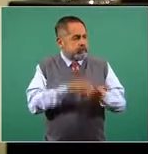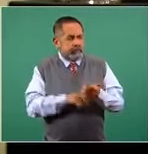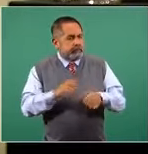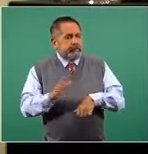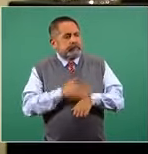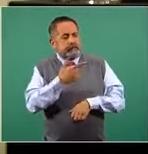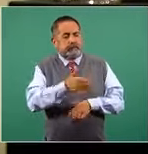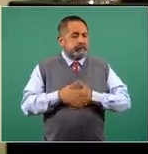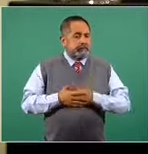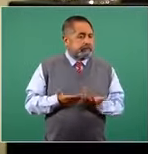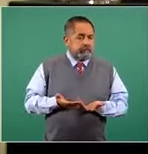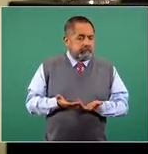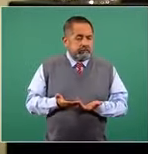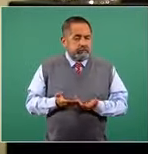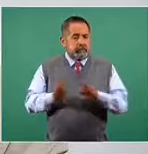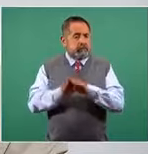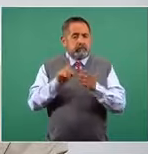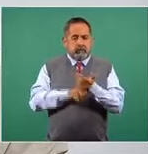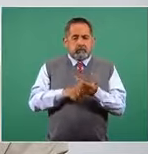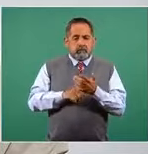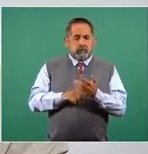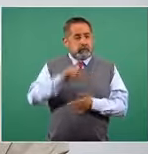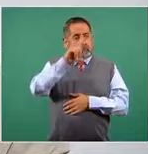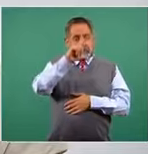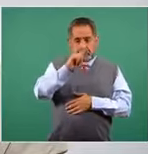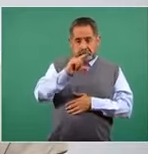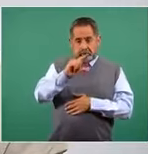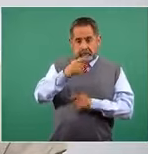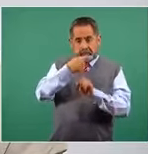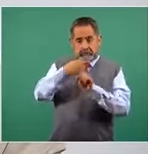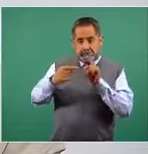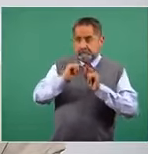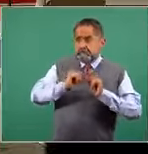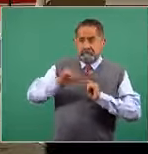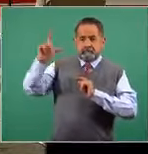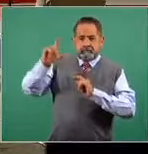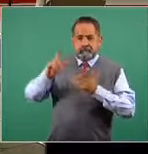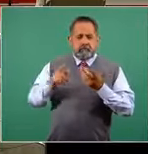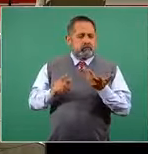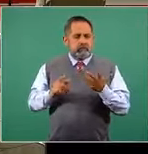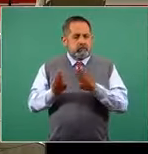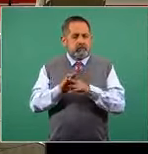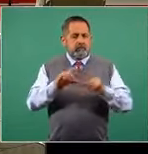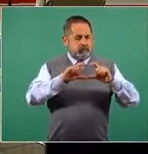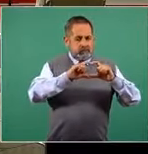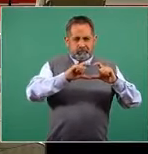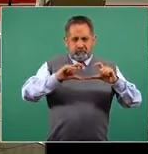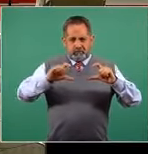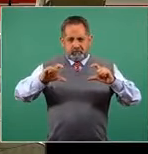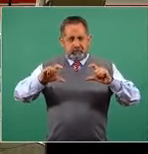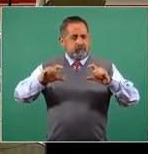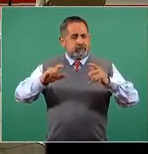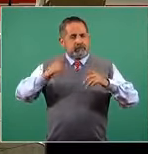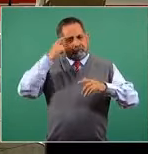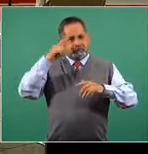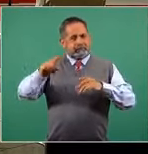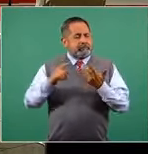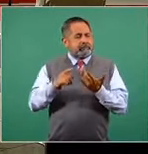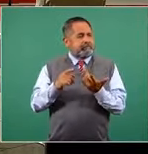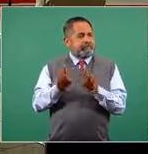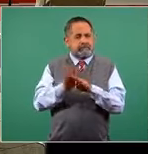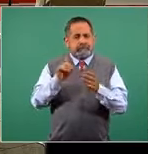están dando a la mitad, por ejemplo, de un descenso, o lo que estamos viendo en los casos de mesetas no son mesetas altas o mesetas que